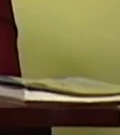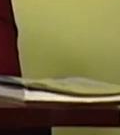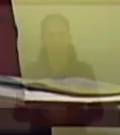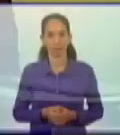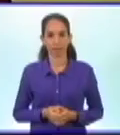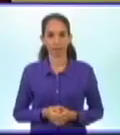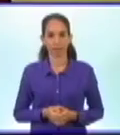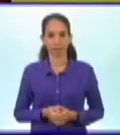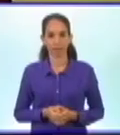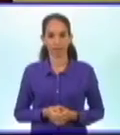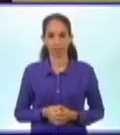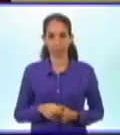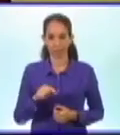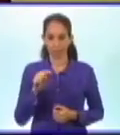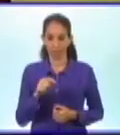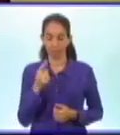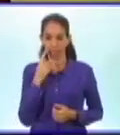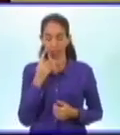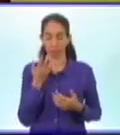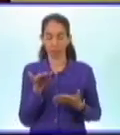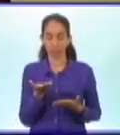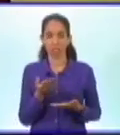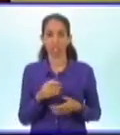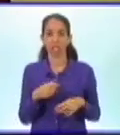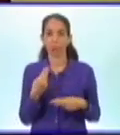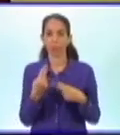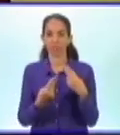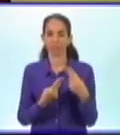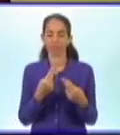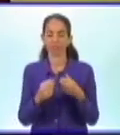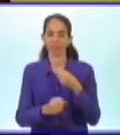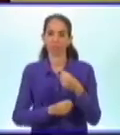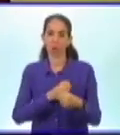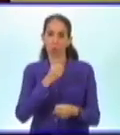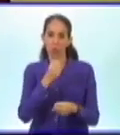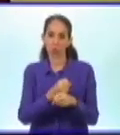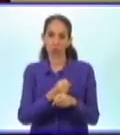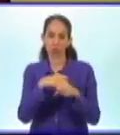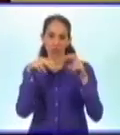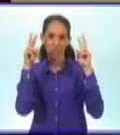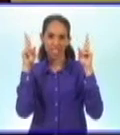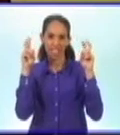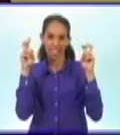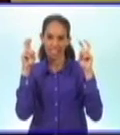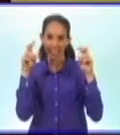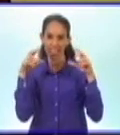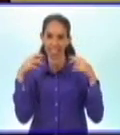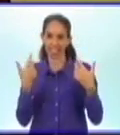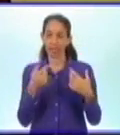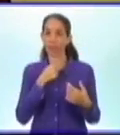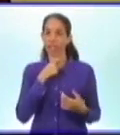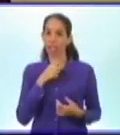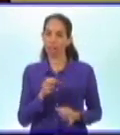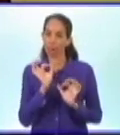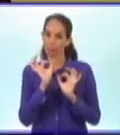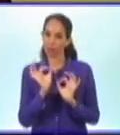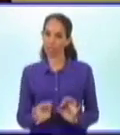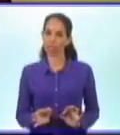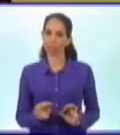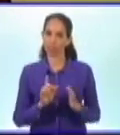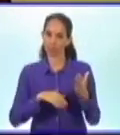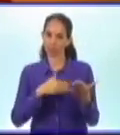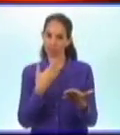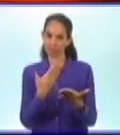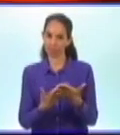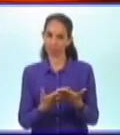Ahora te vamos a presentar el uso de las comillas a partir de una serie de ejemplos concretos que te